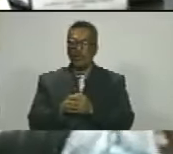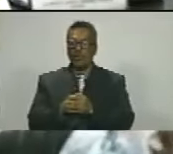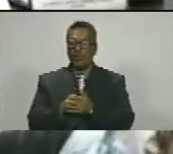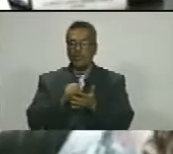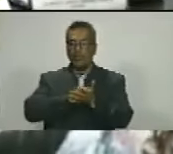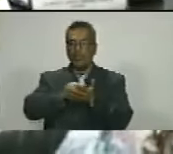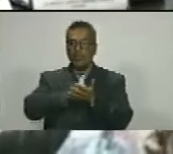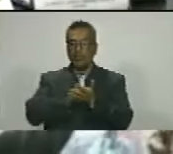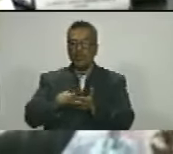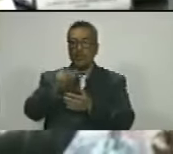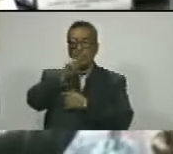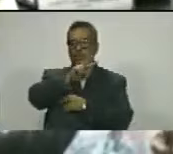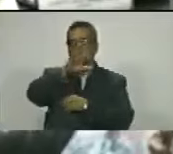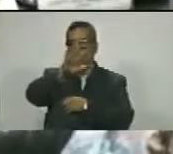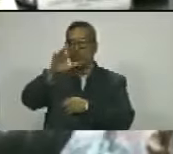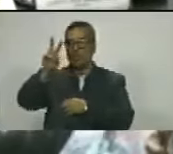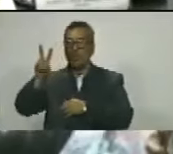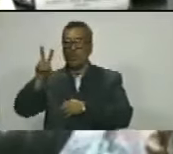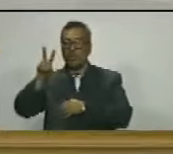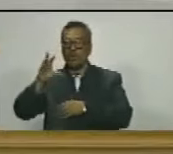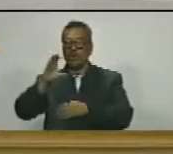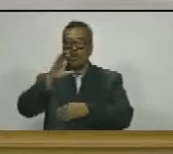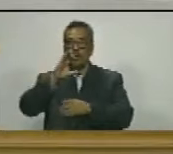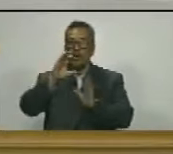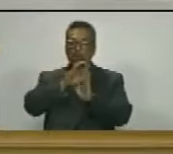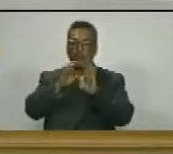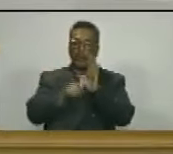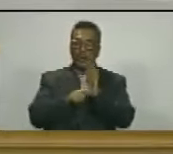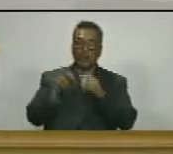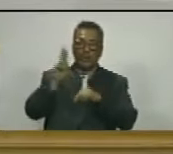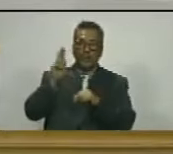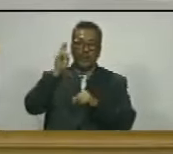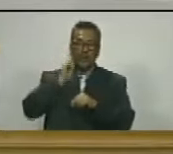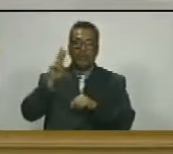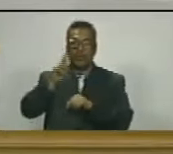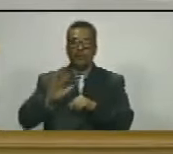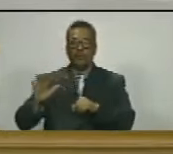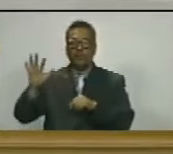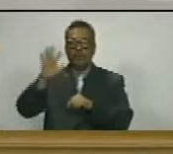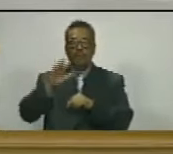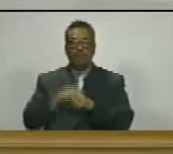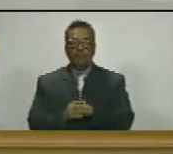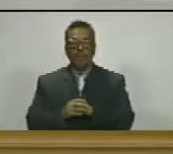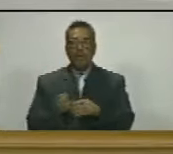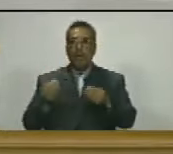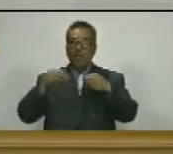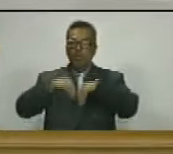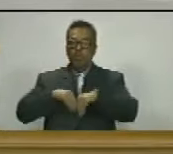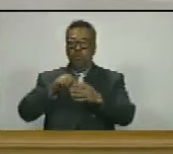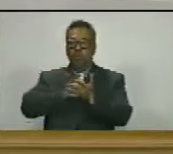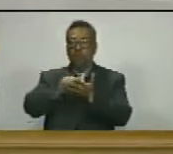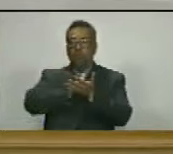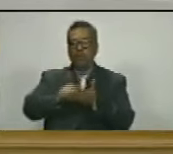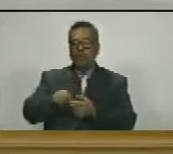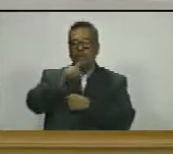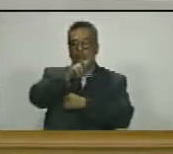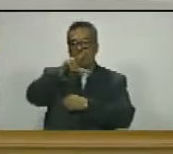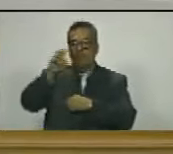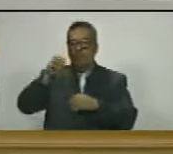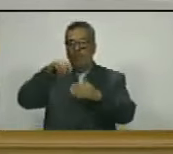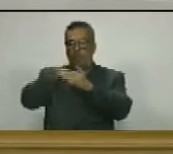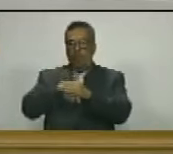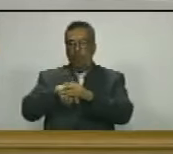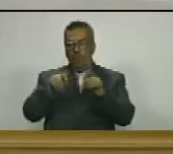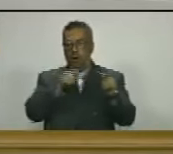en el artículo 252 de la constitución de la república bolivariana de venezuela y en concordancia con el artículo 130 del